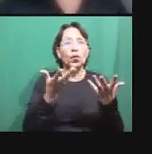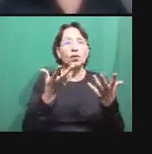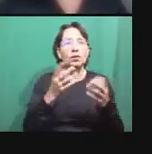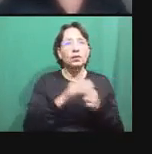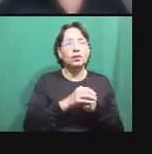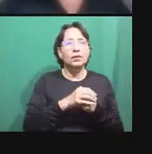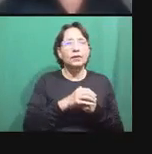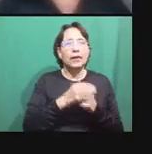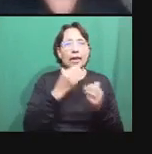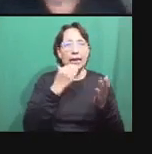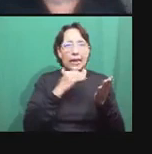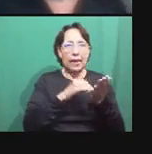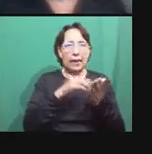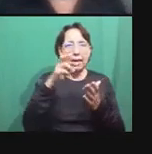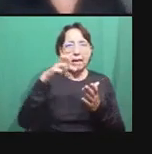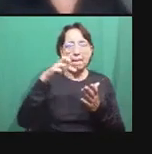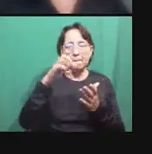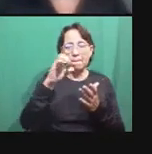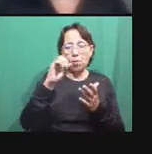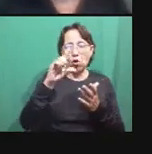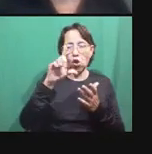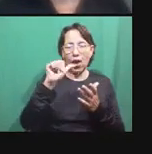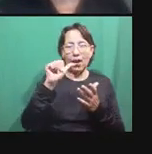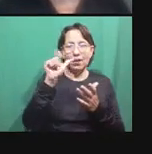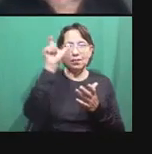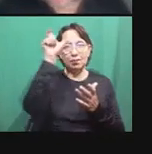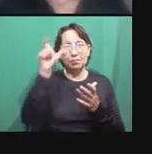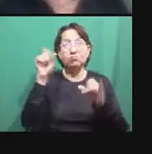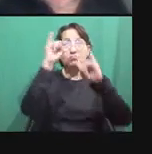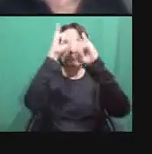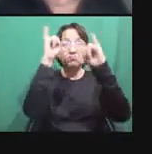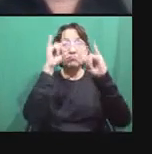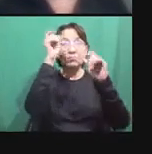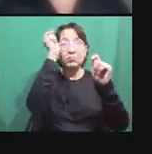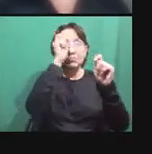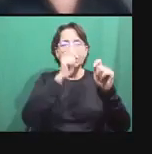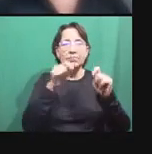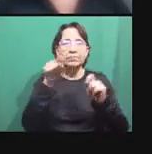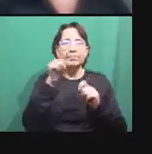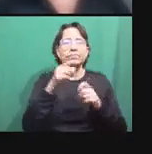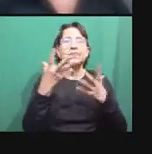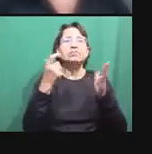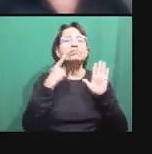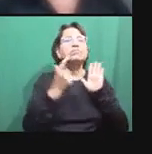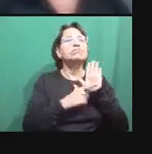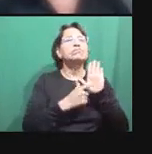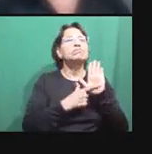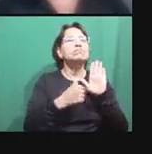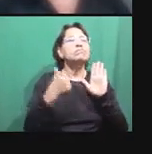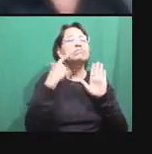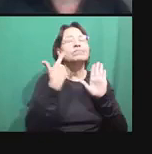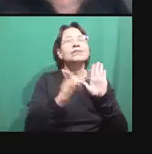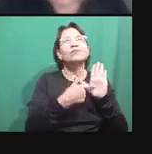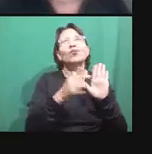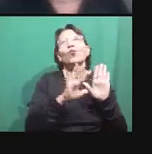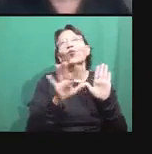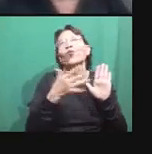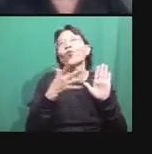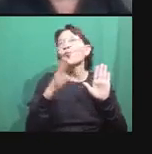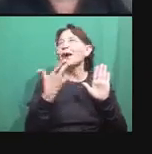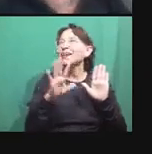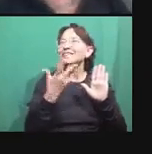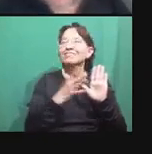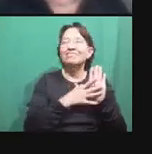por ejemplo, como un soporte, como un spot en el cual enunciar esas